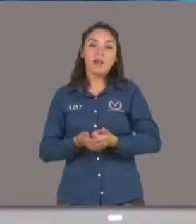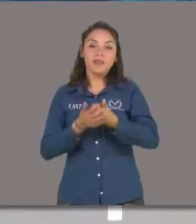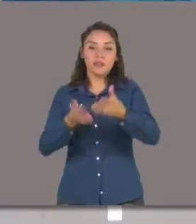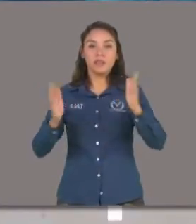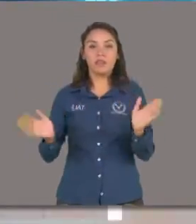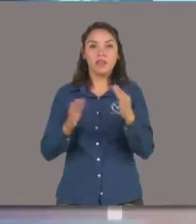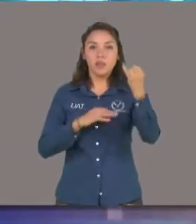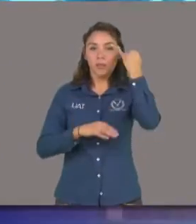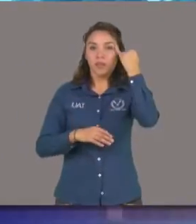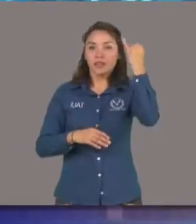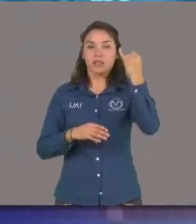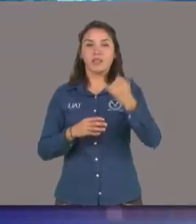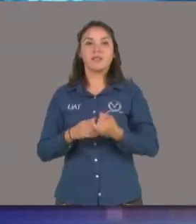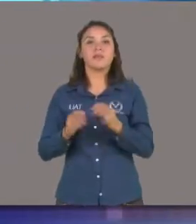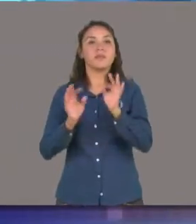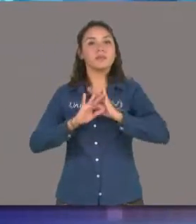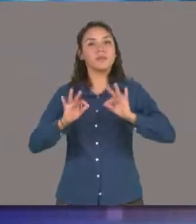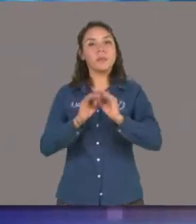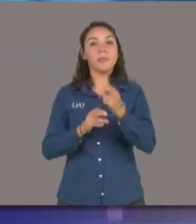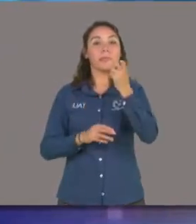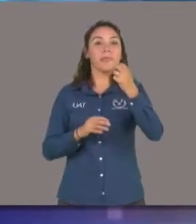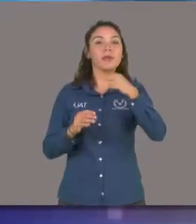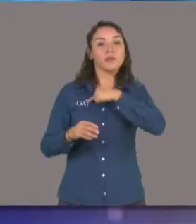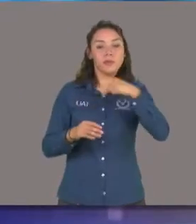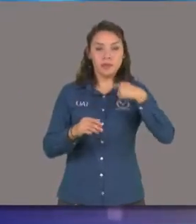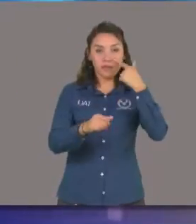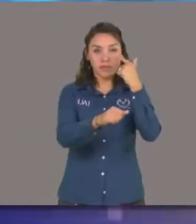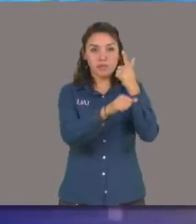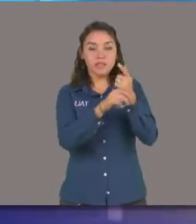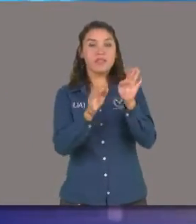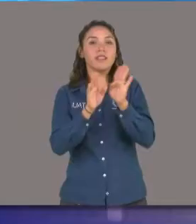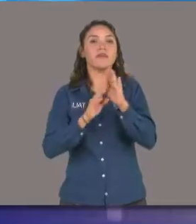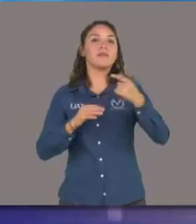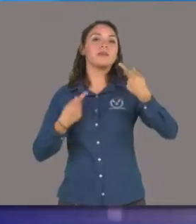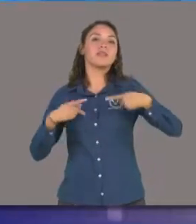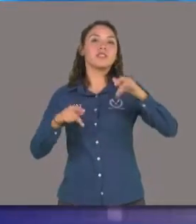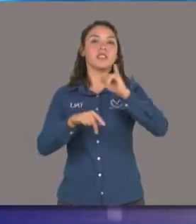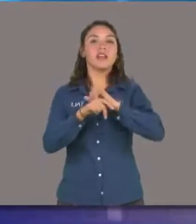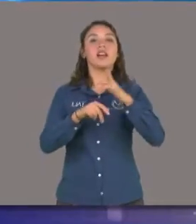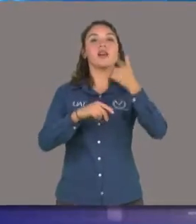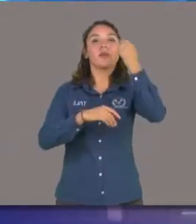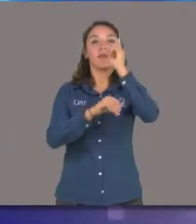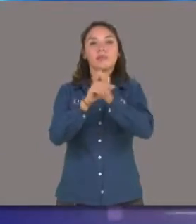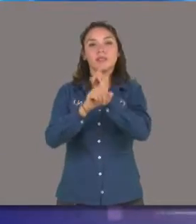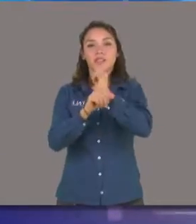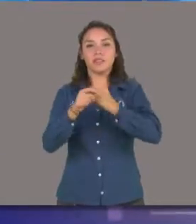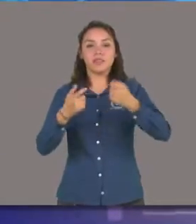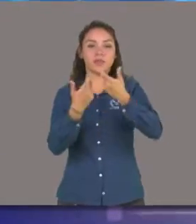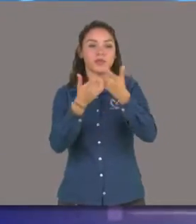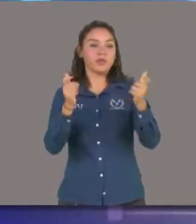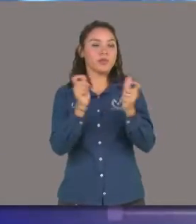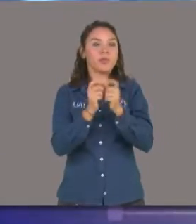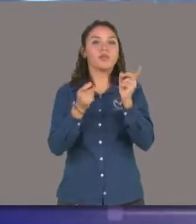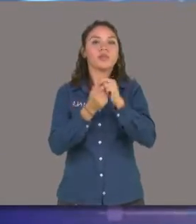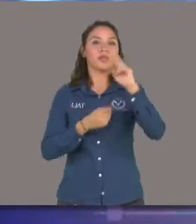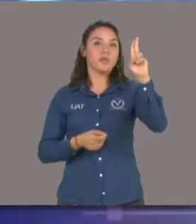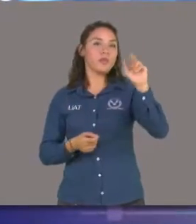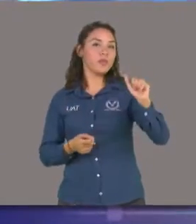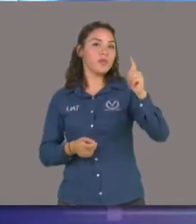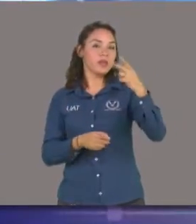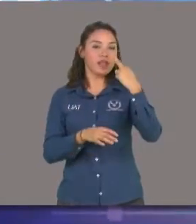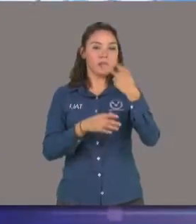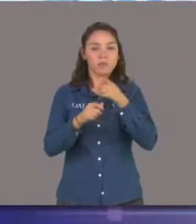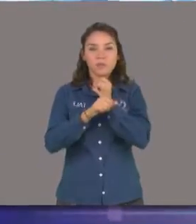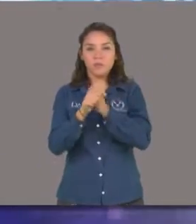El papel de quienes forman a los emprendedores en las universidades es vital para fomentar y alentar el emprendimiento y la innovación entre los jóvenes.